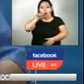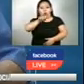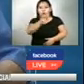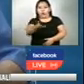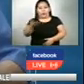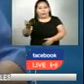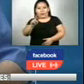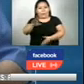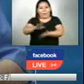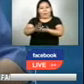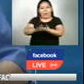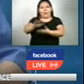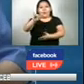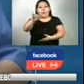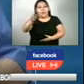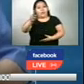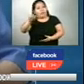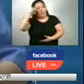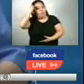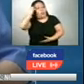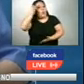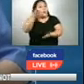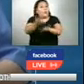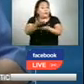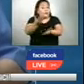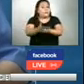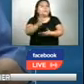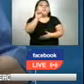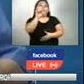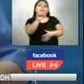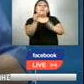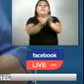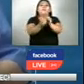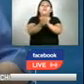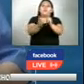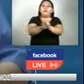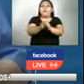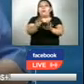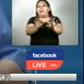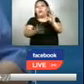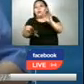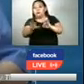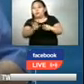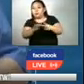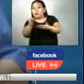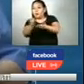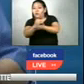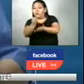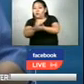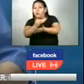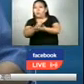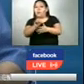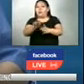productos. Otro factor es quitar algunos de los impuestos